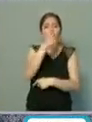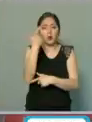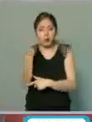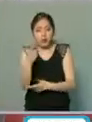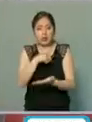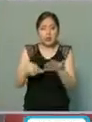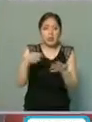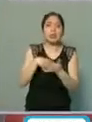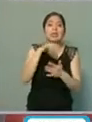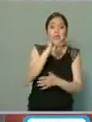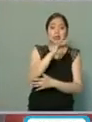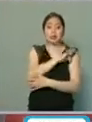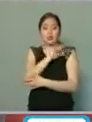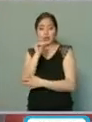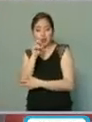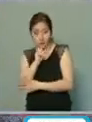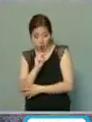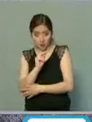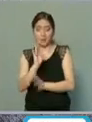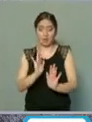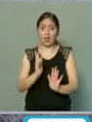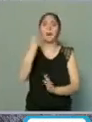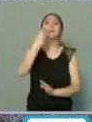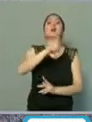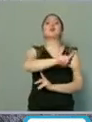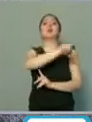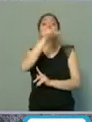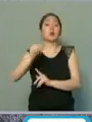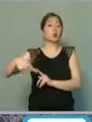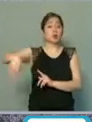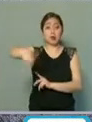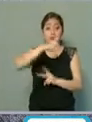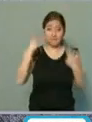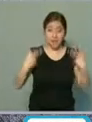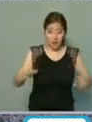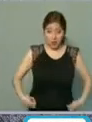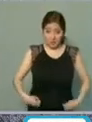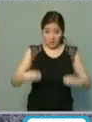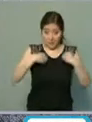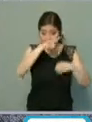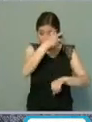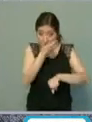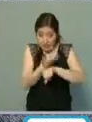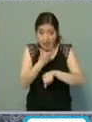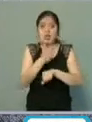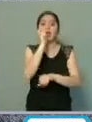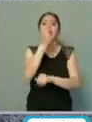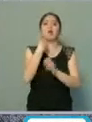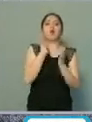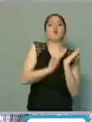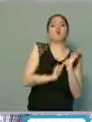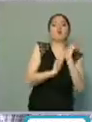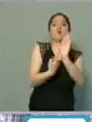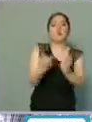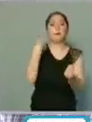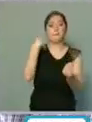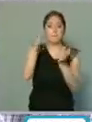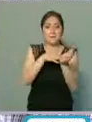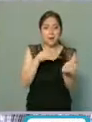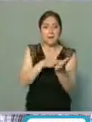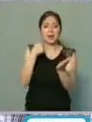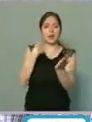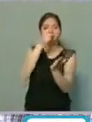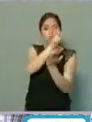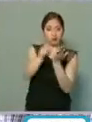armas, cómo tienes acceso a ellos. Ese es uno. El otro es prácticamente cualquier ciudadano estadounidense que presente sus documentos de registro y